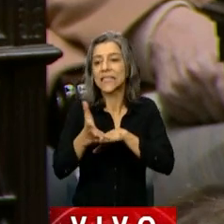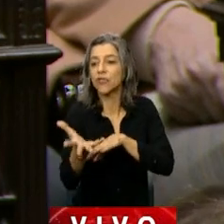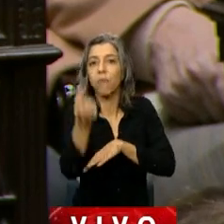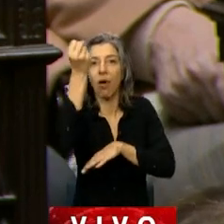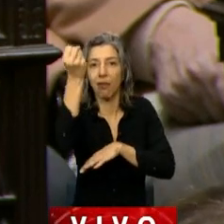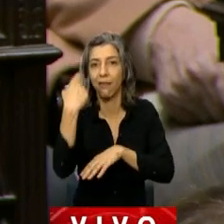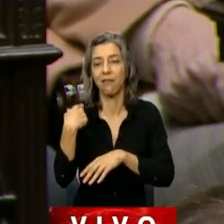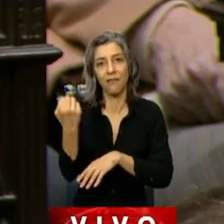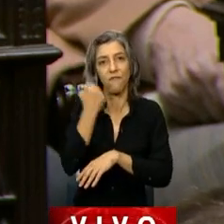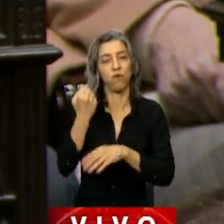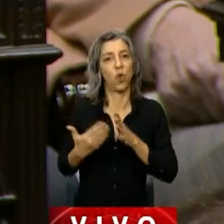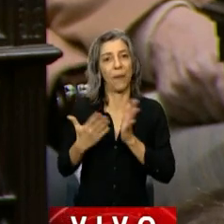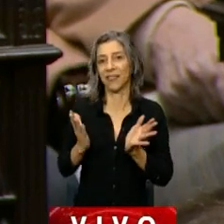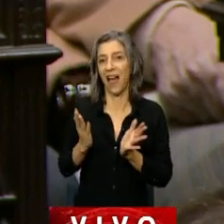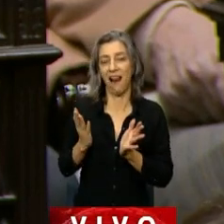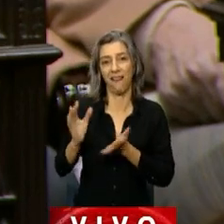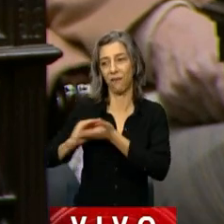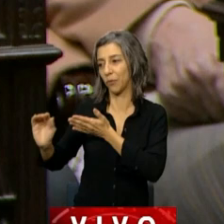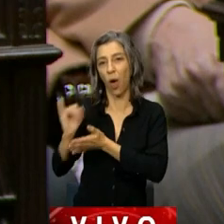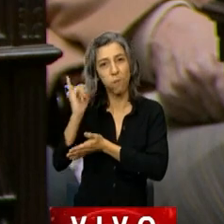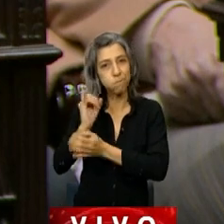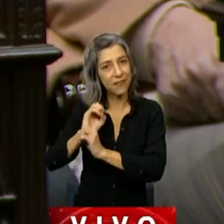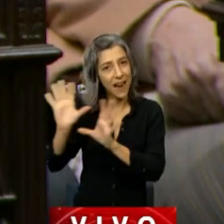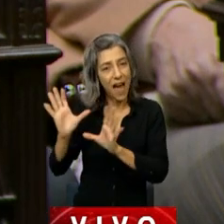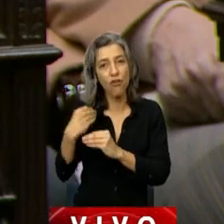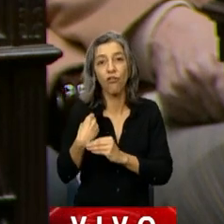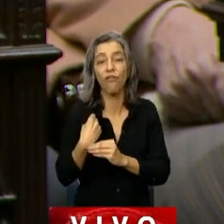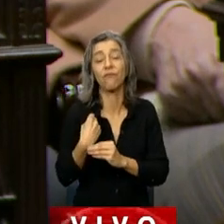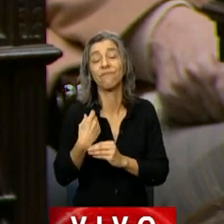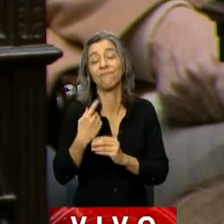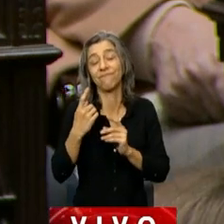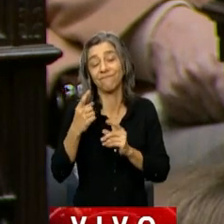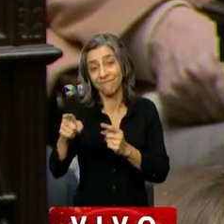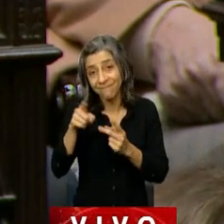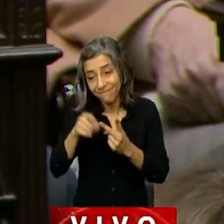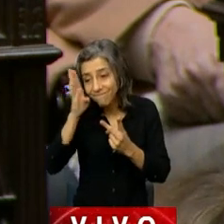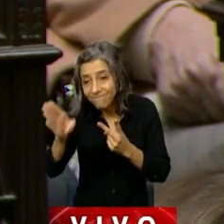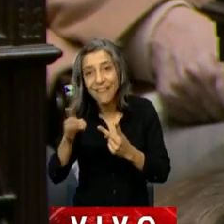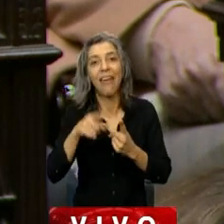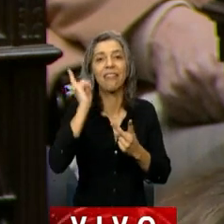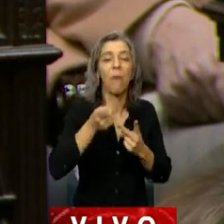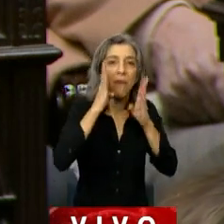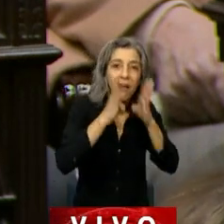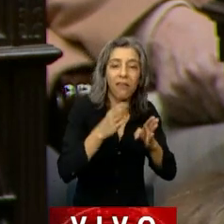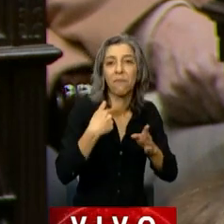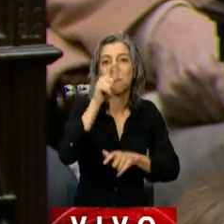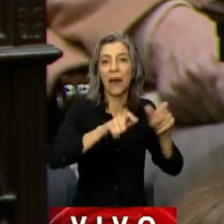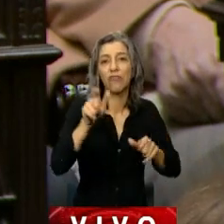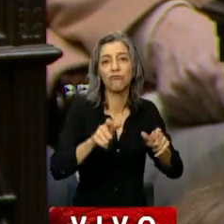fácil en nuestro país, y la automedicación también es muy importante.